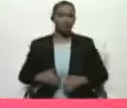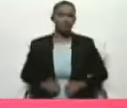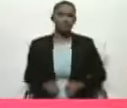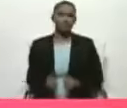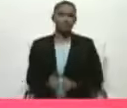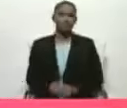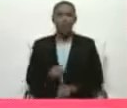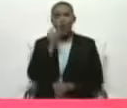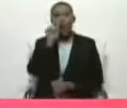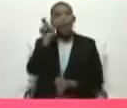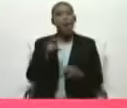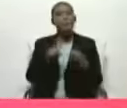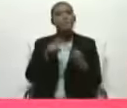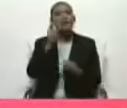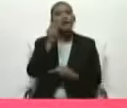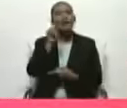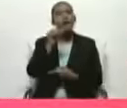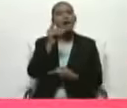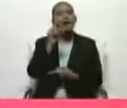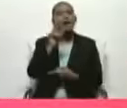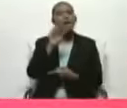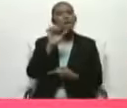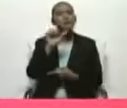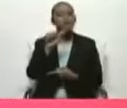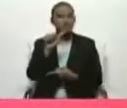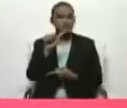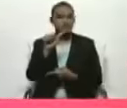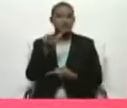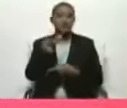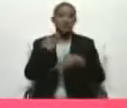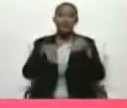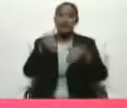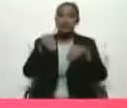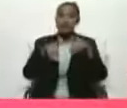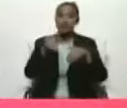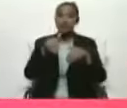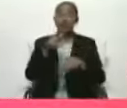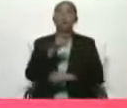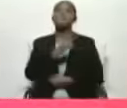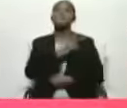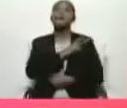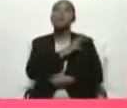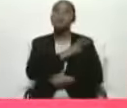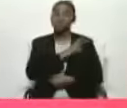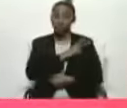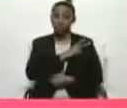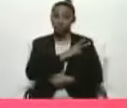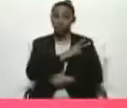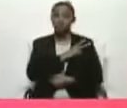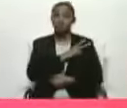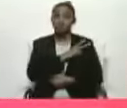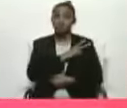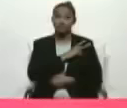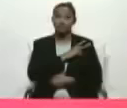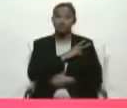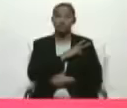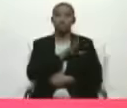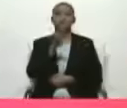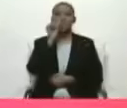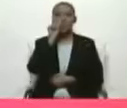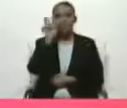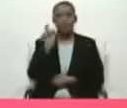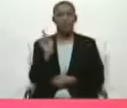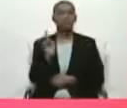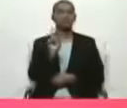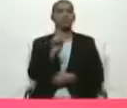Ganó Andrés Velázquez. Esas elecciones. En Venevisión salió un tipo y dijo, el presidente